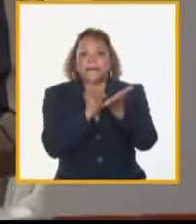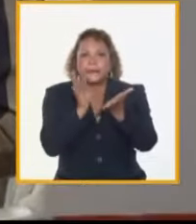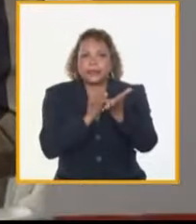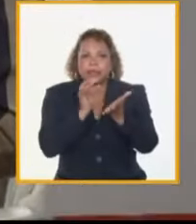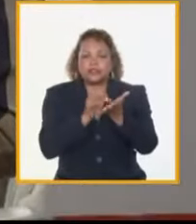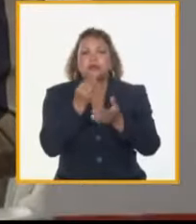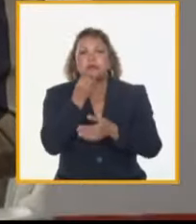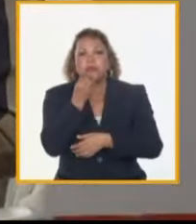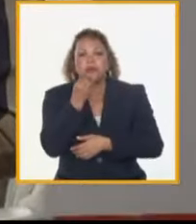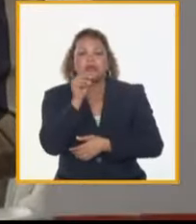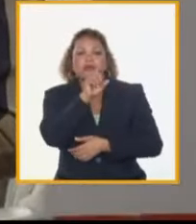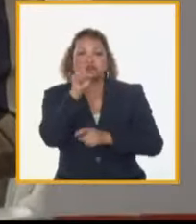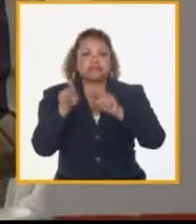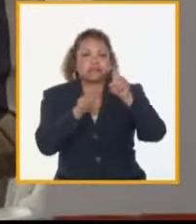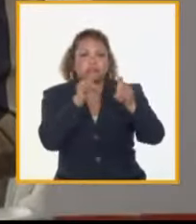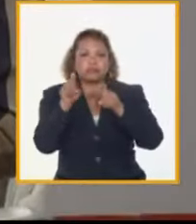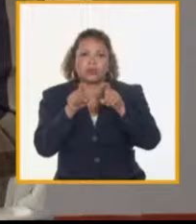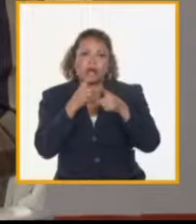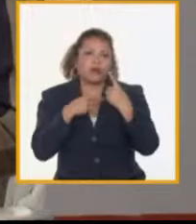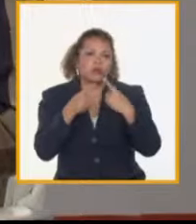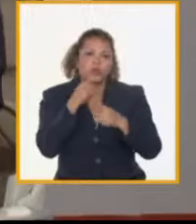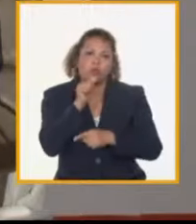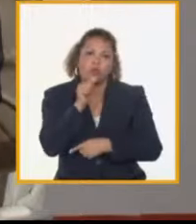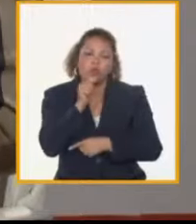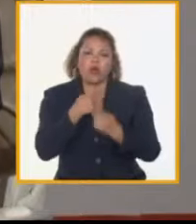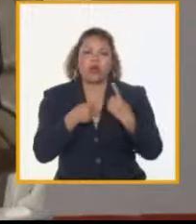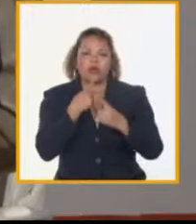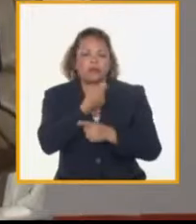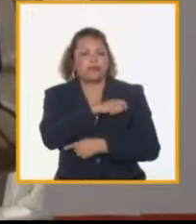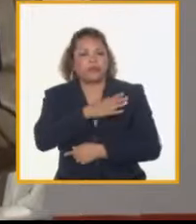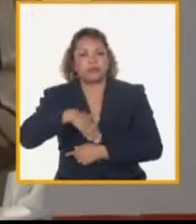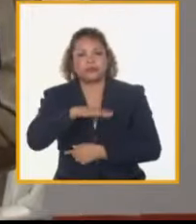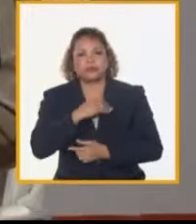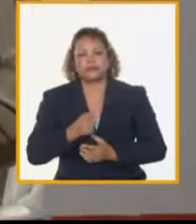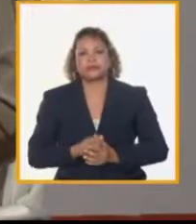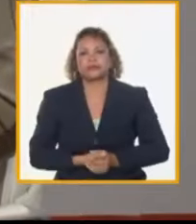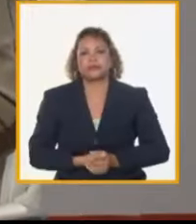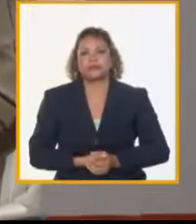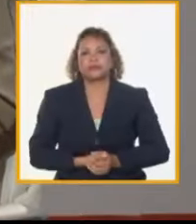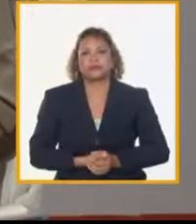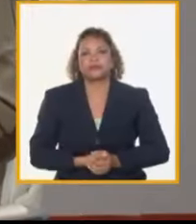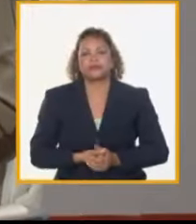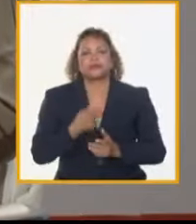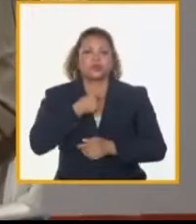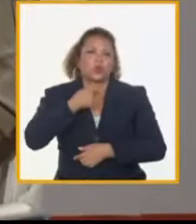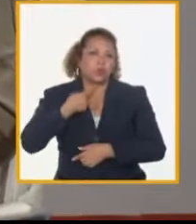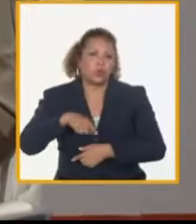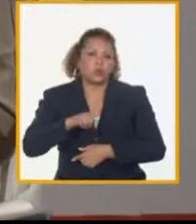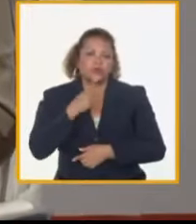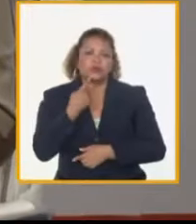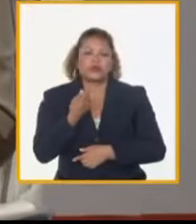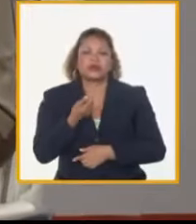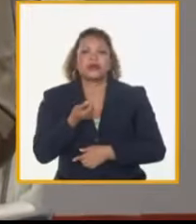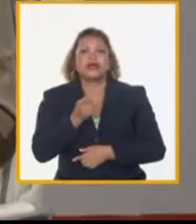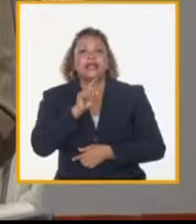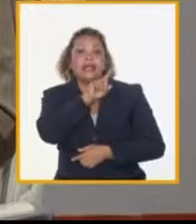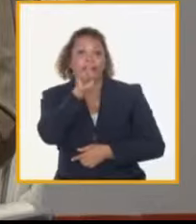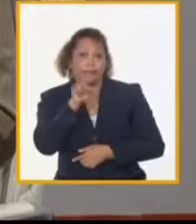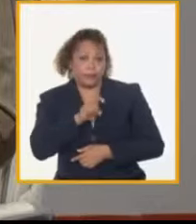propia empresa nuestra, ¿no?, de la propia organización. En el caso de la pregunta